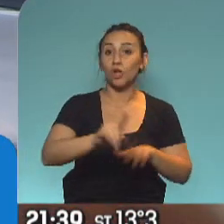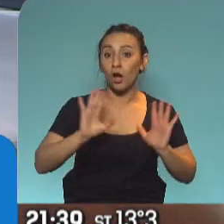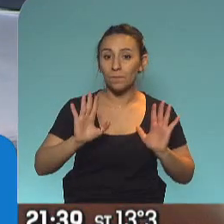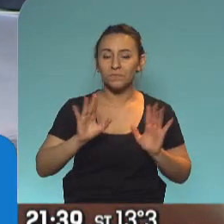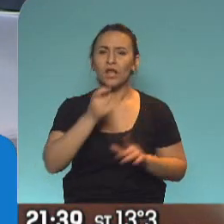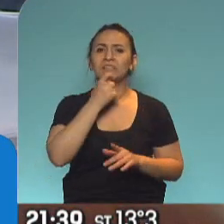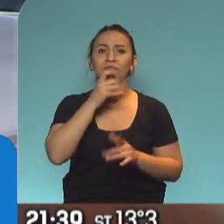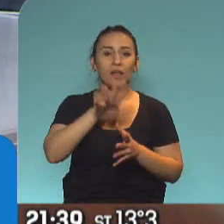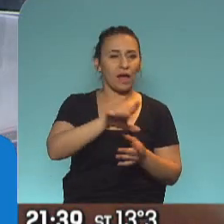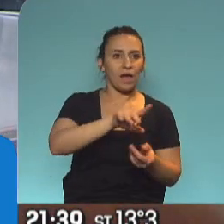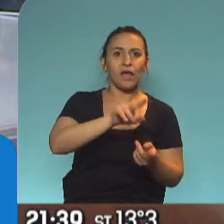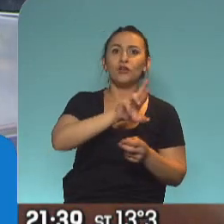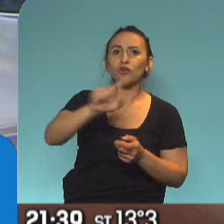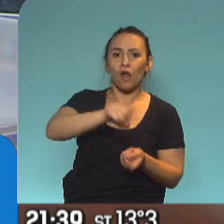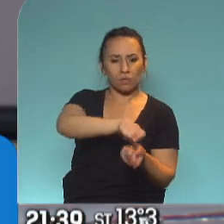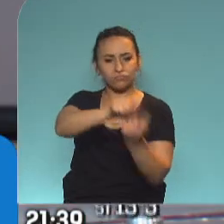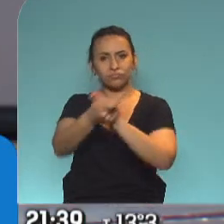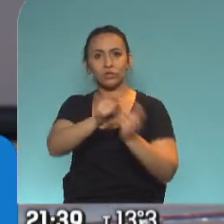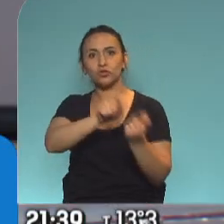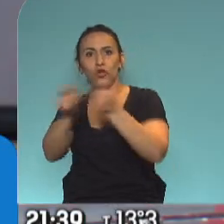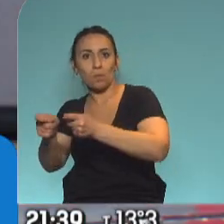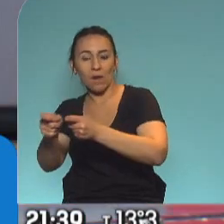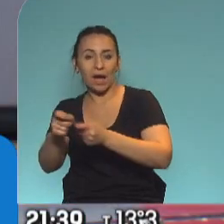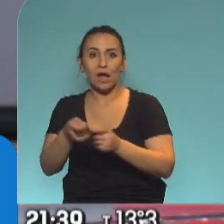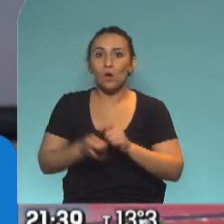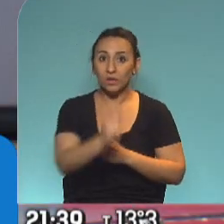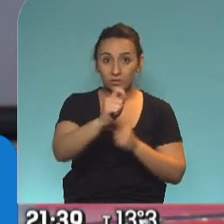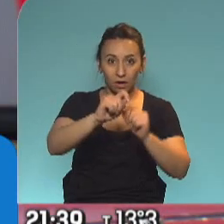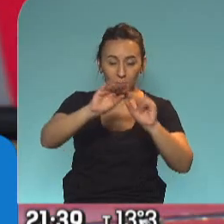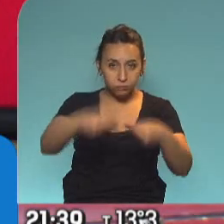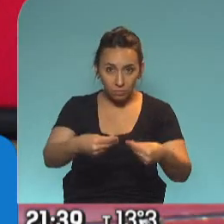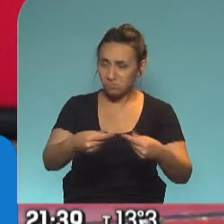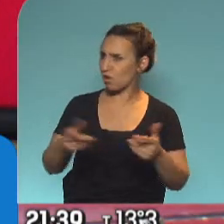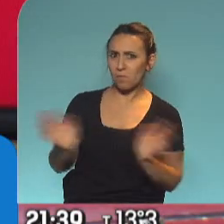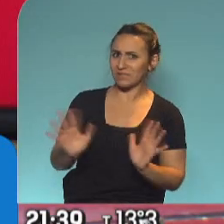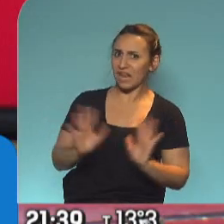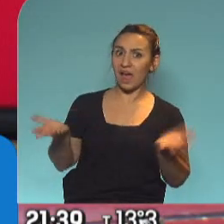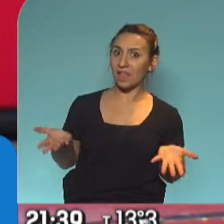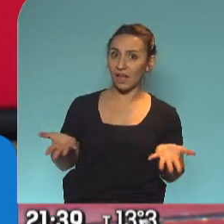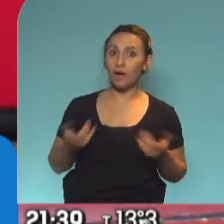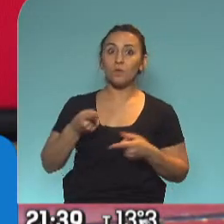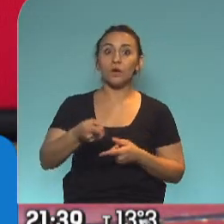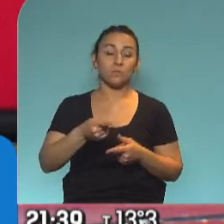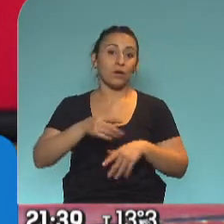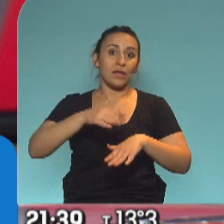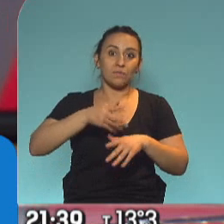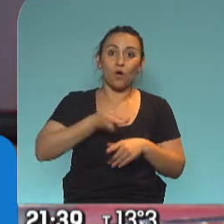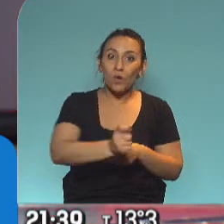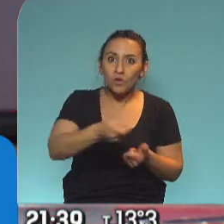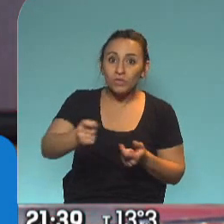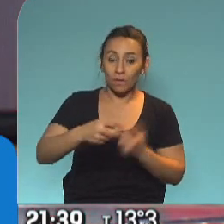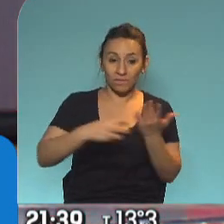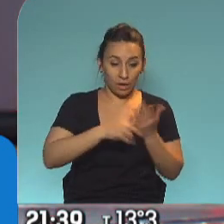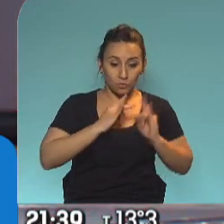no se caen. No pasa nada. Ajá. La acción pública es precisamente, se llama así porque es el impulso de las causas que tienen que llevar los fiscales.